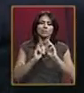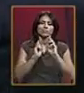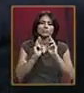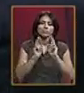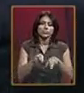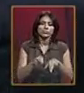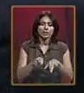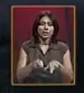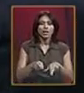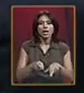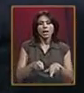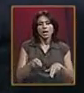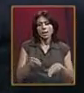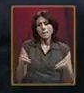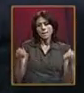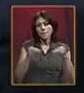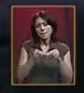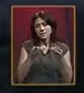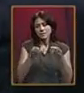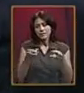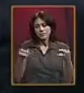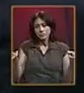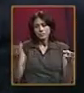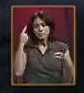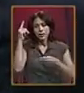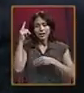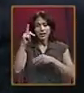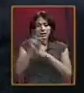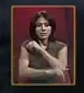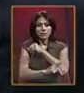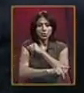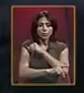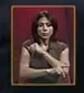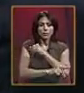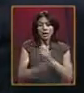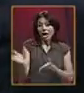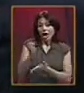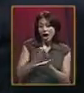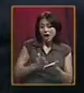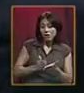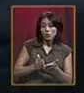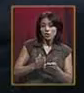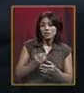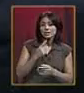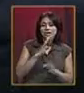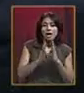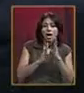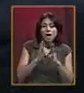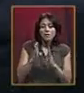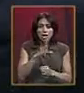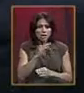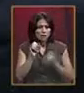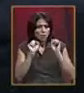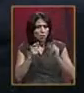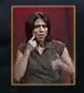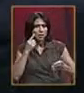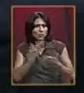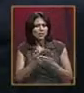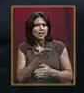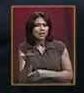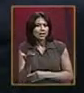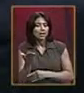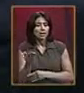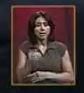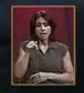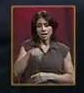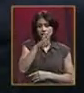Por ejemplo, algo que frecuentemente se menciona y fácticamente se puede demostrar es que en Costa Rica mucho del empleo